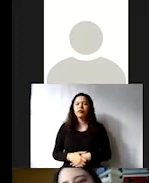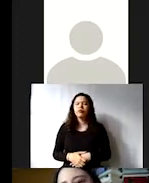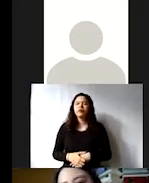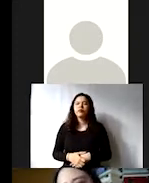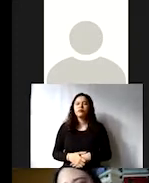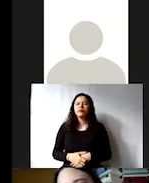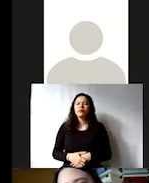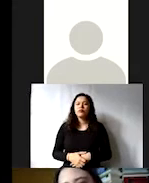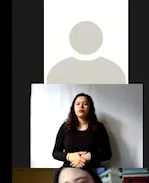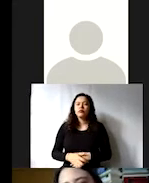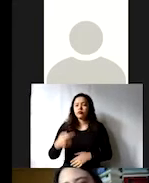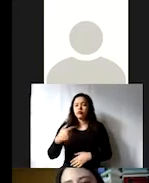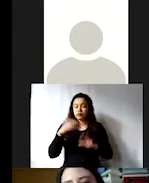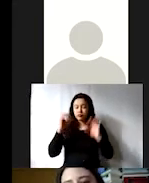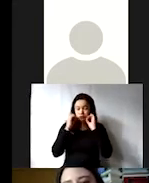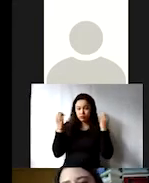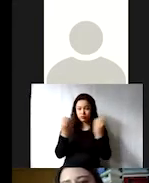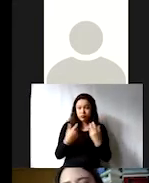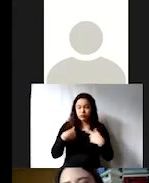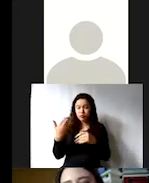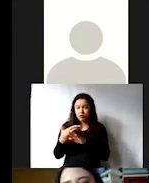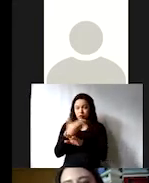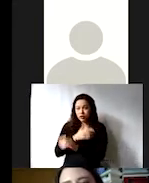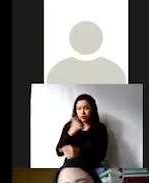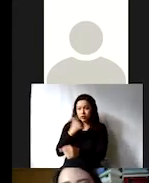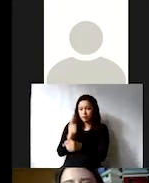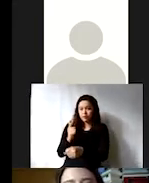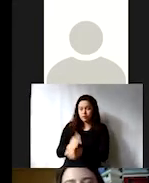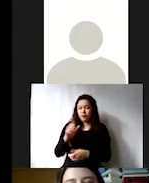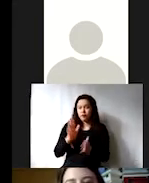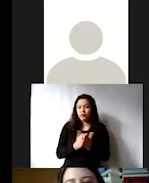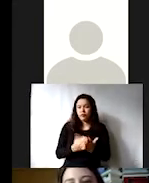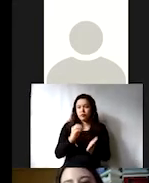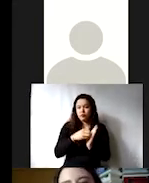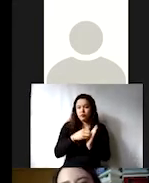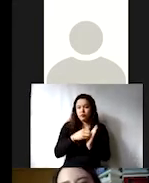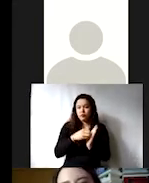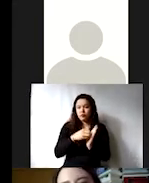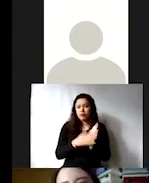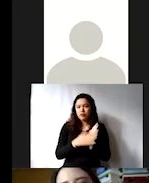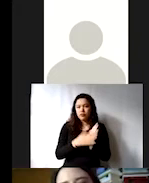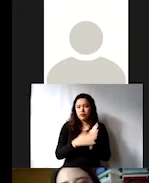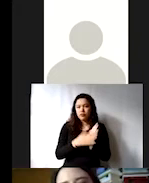como organización no haya identificado la Agenda 2030 anteriormente